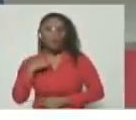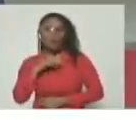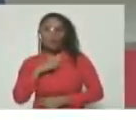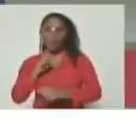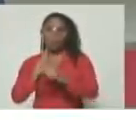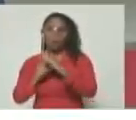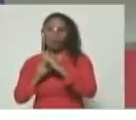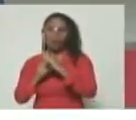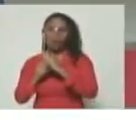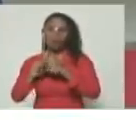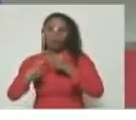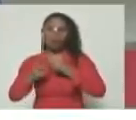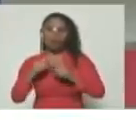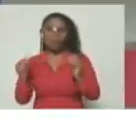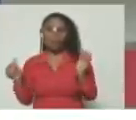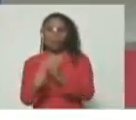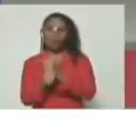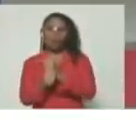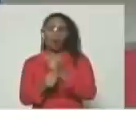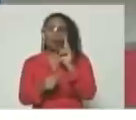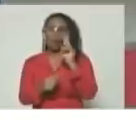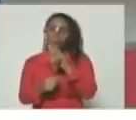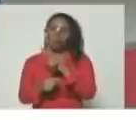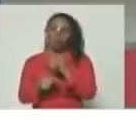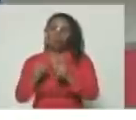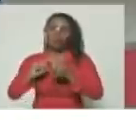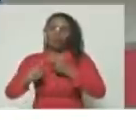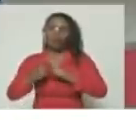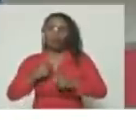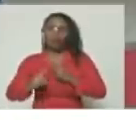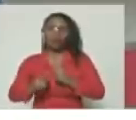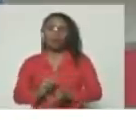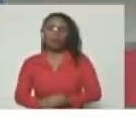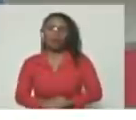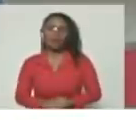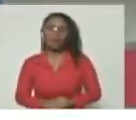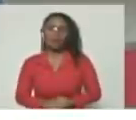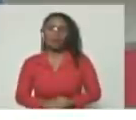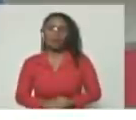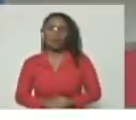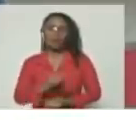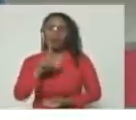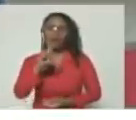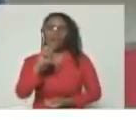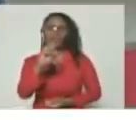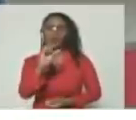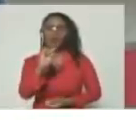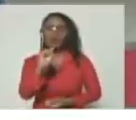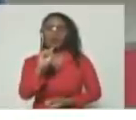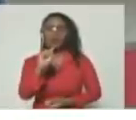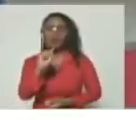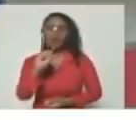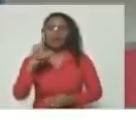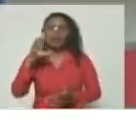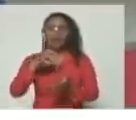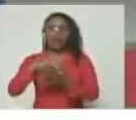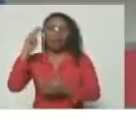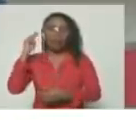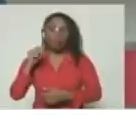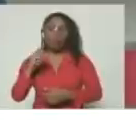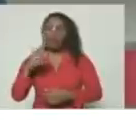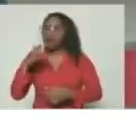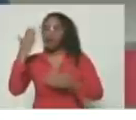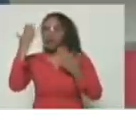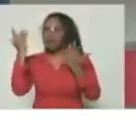cosas, uno descubre cosas. Luis Beltrán Franco, del Estado Bolívar, no sé en dónde está.